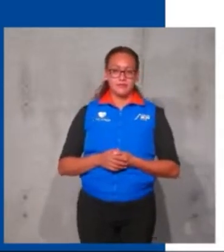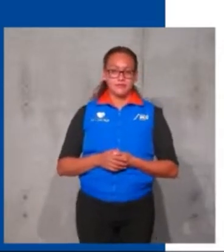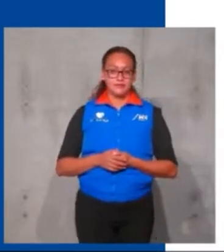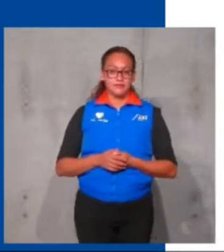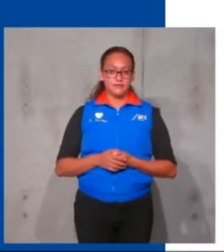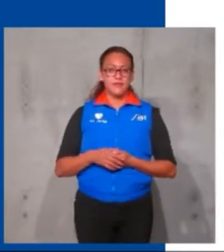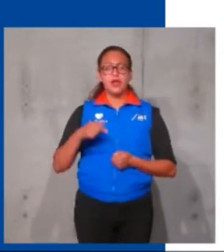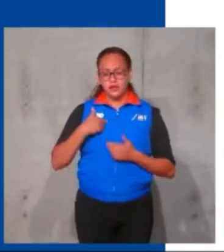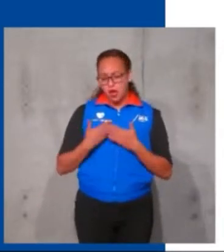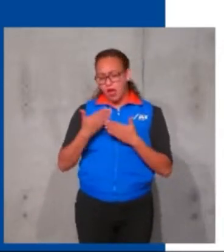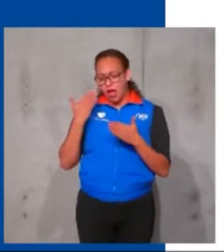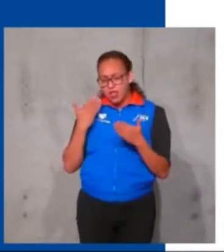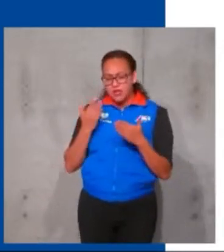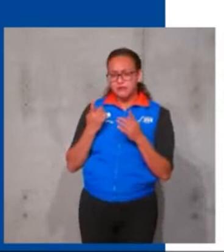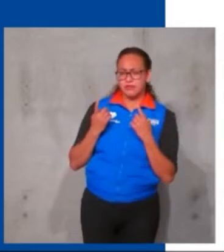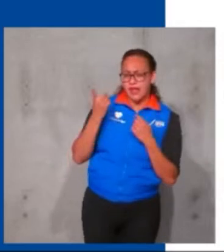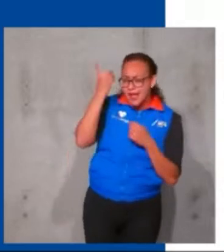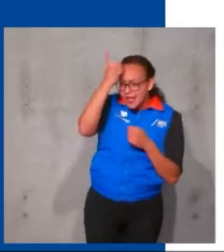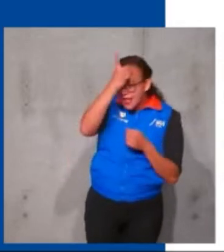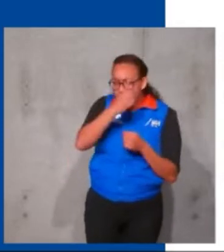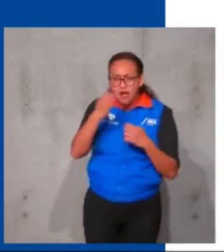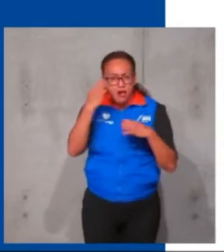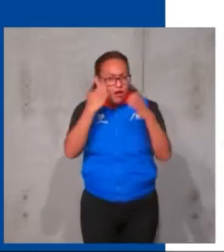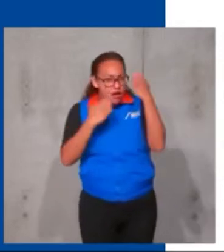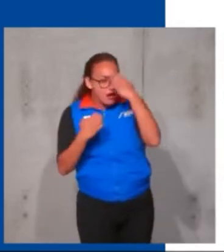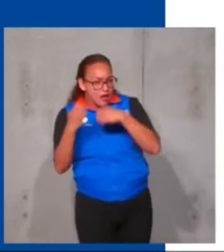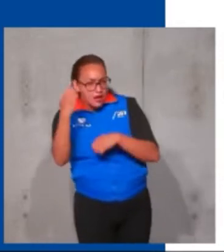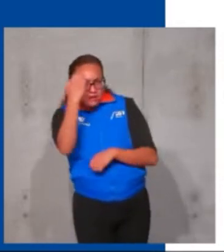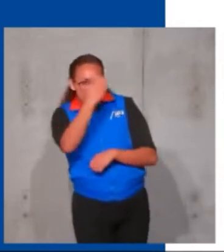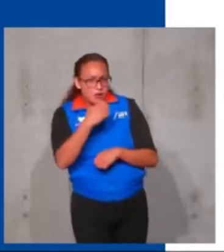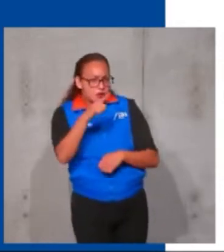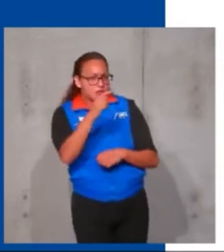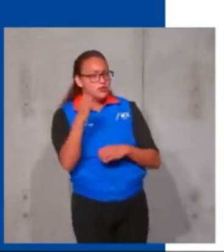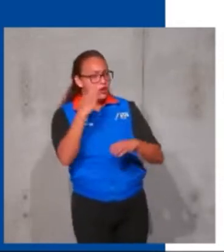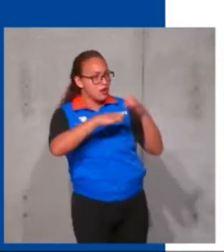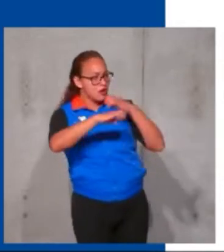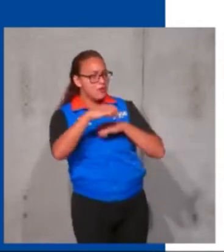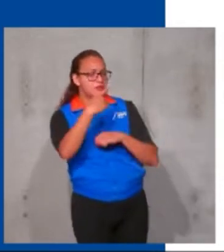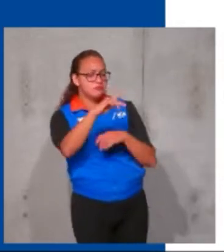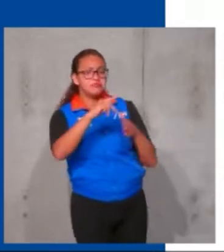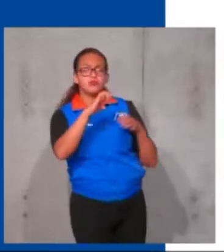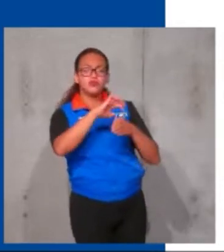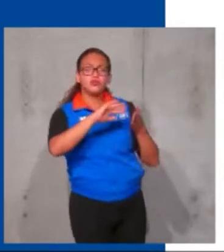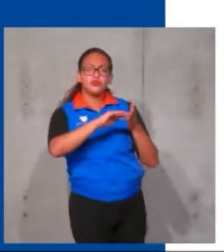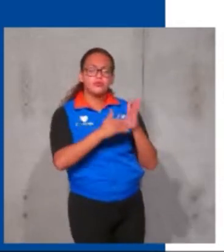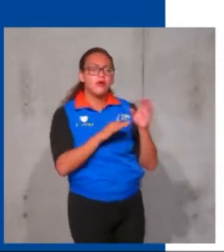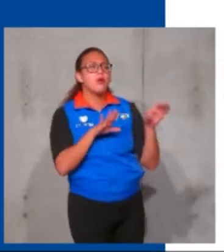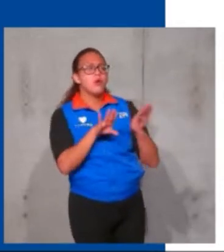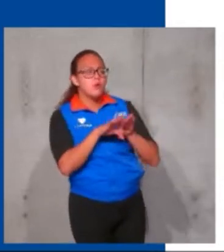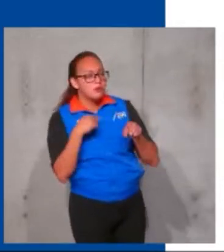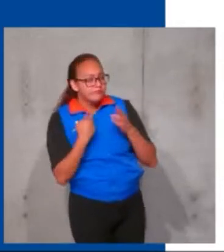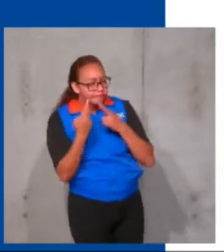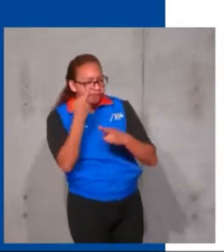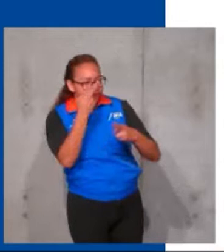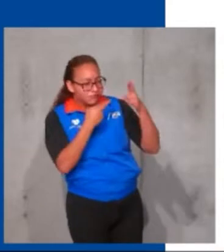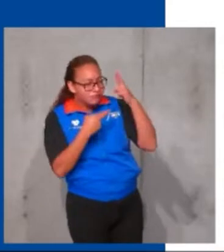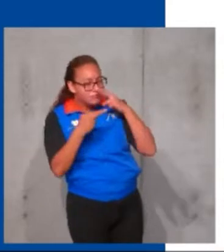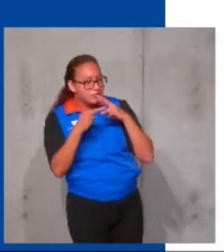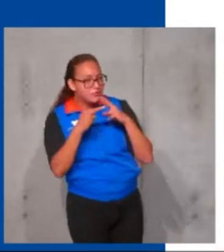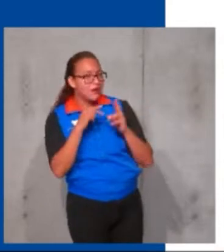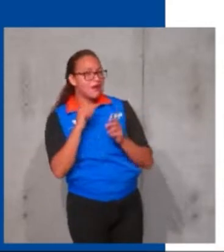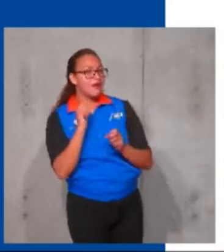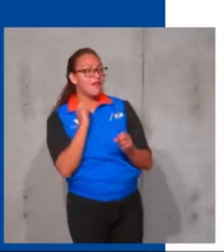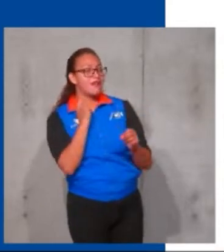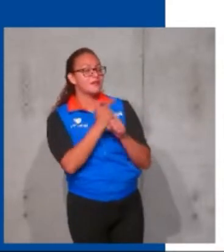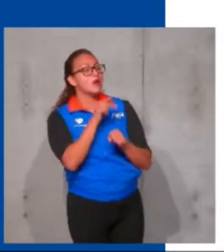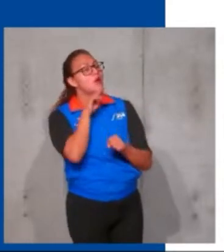¿cómo se dice? He realizado diagnósticos de empresas para ver cómo están sus estrategias y muchas veces cuando